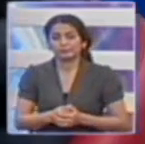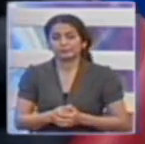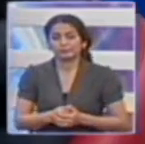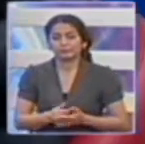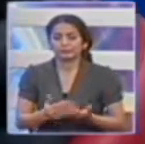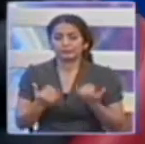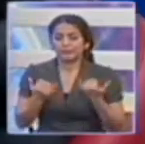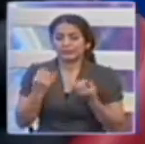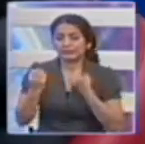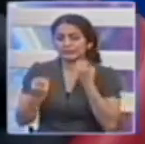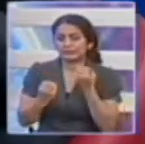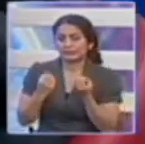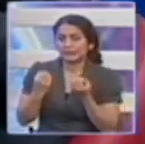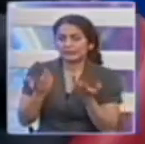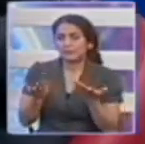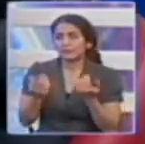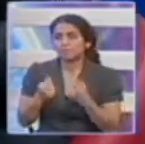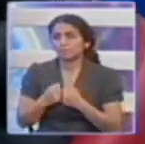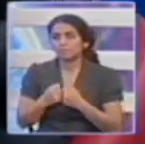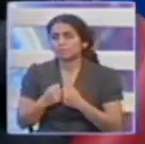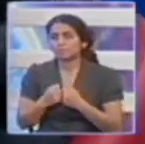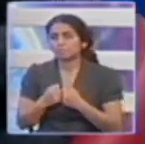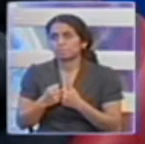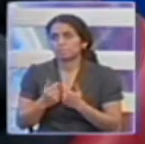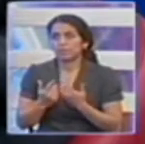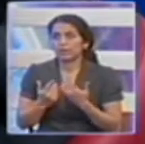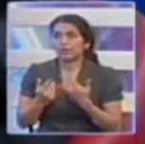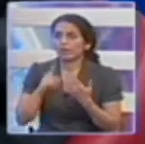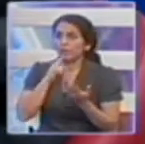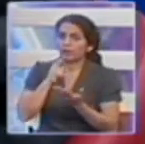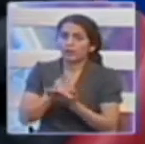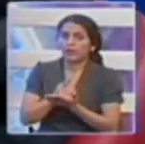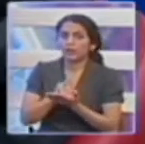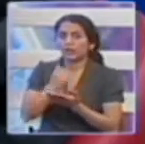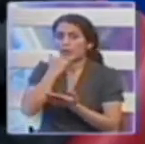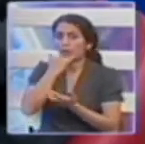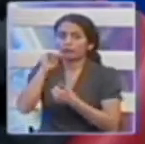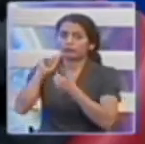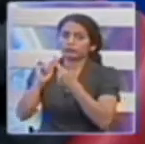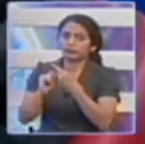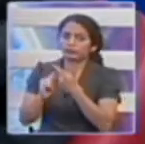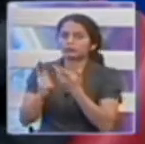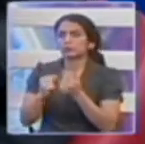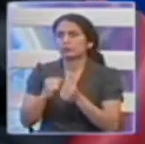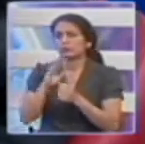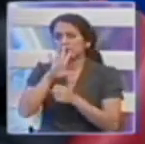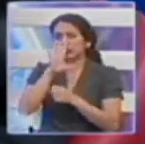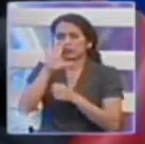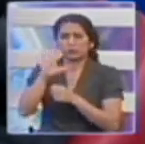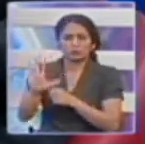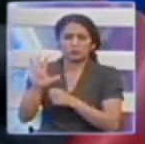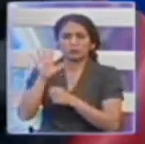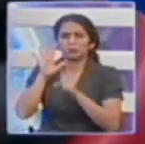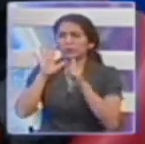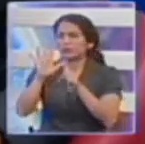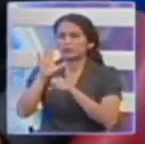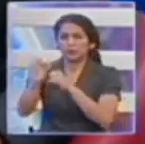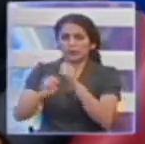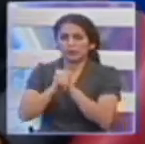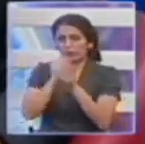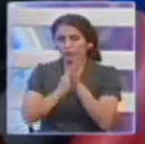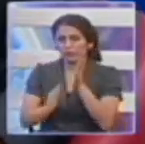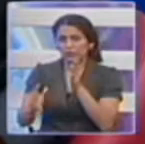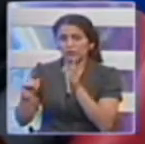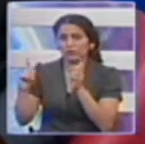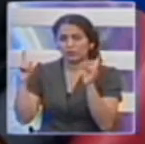sistema financiero se mantiene sólido a pesar de todo este tipo de regulaciones que se han venido dando en los últimos 5 o 6 años, y sobre todo después de la creación